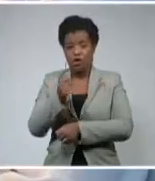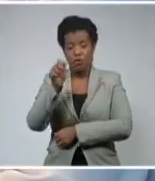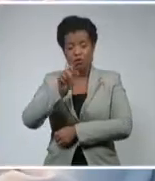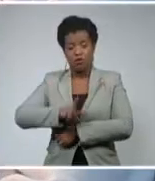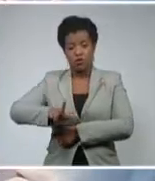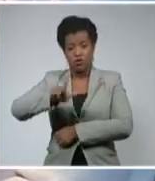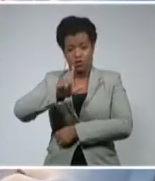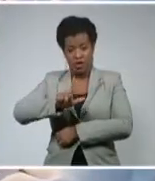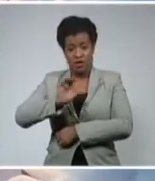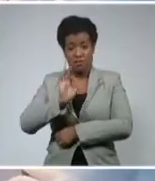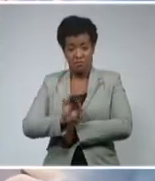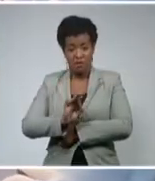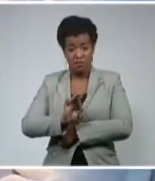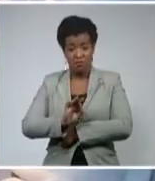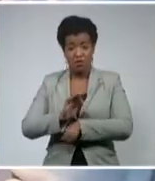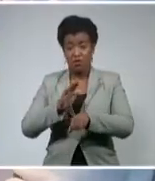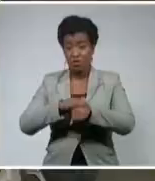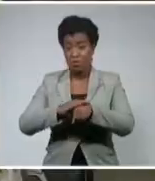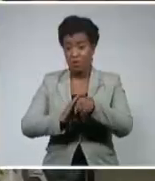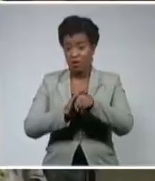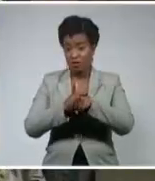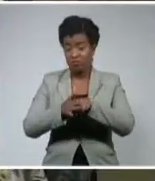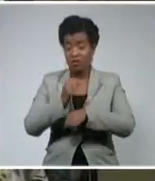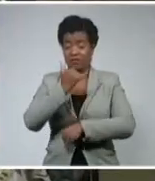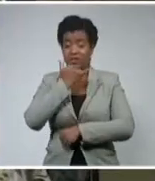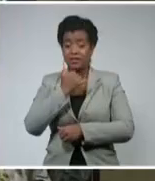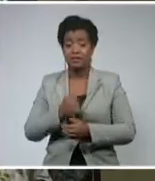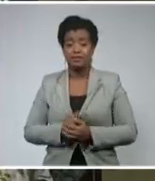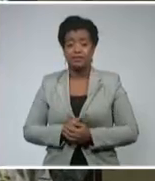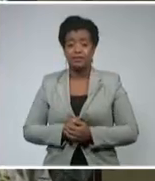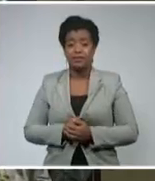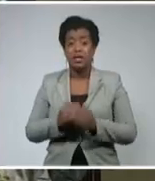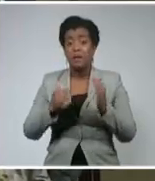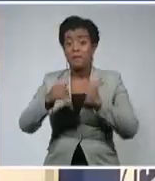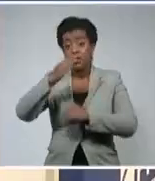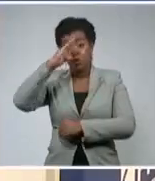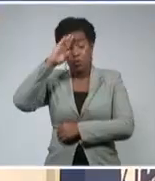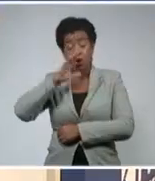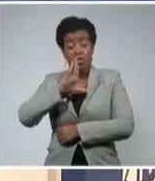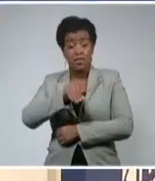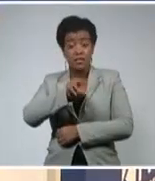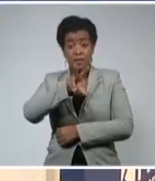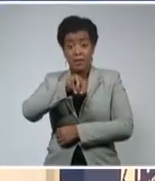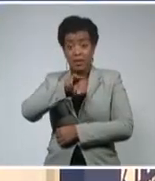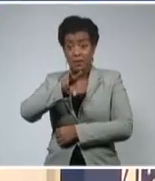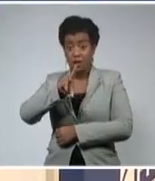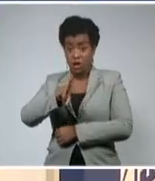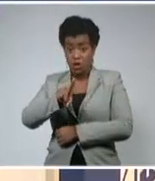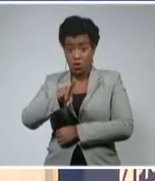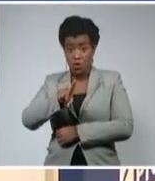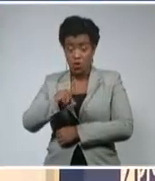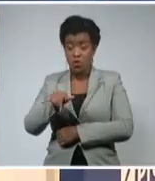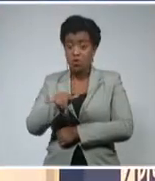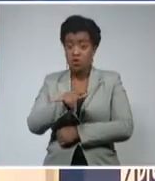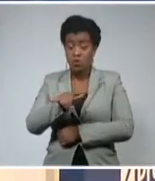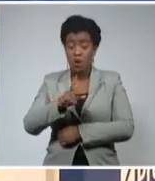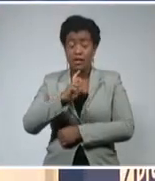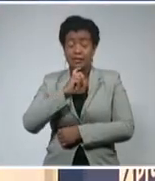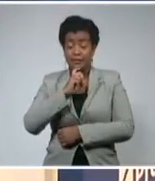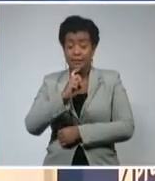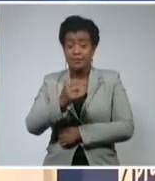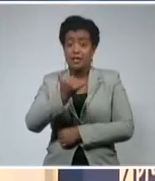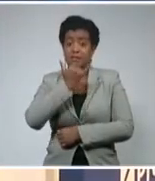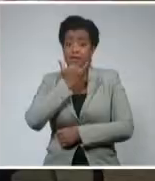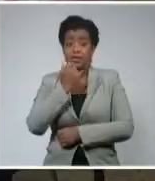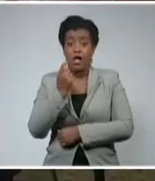crisis provocada por la COVID-19. El ministro cubano dijo que el 2021 resulta un punto de inflexión en la economía